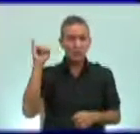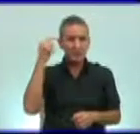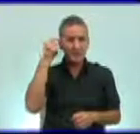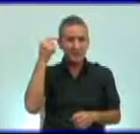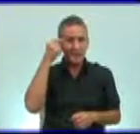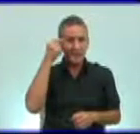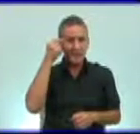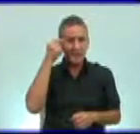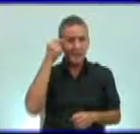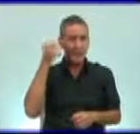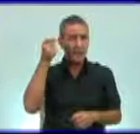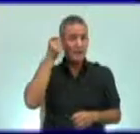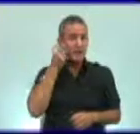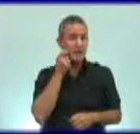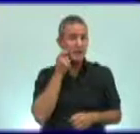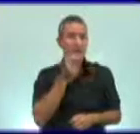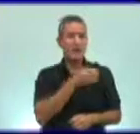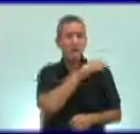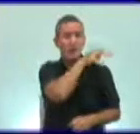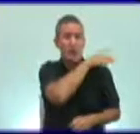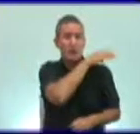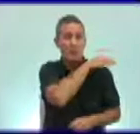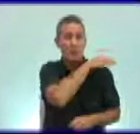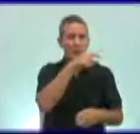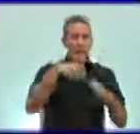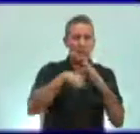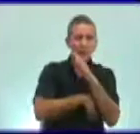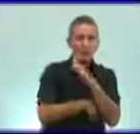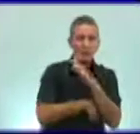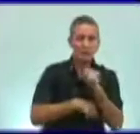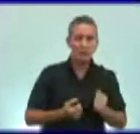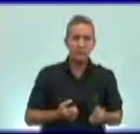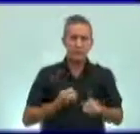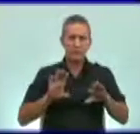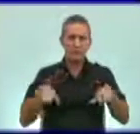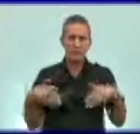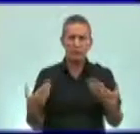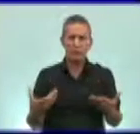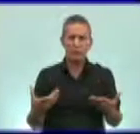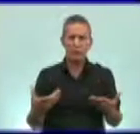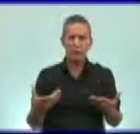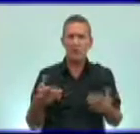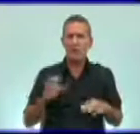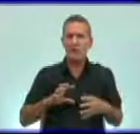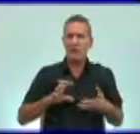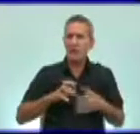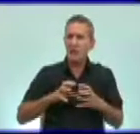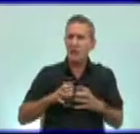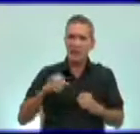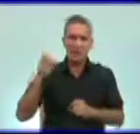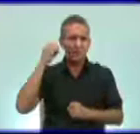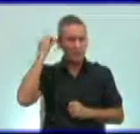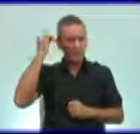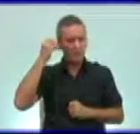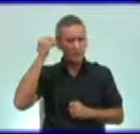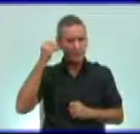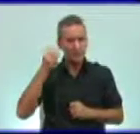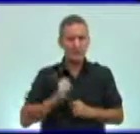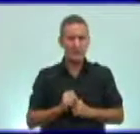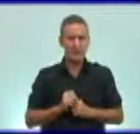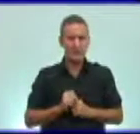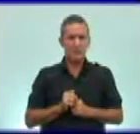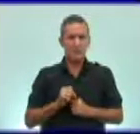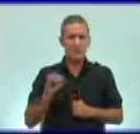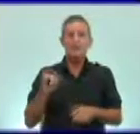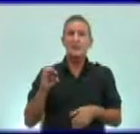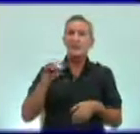a profundizar a partir de entender cuál es la concepción de Simón Bolívar en torno a la emancipación desde su